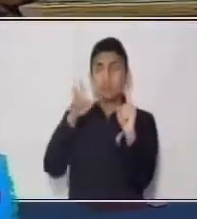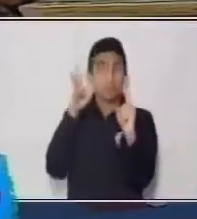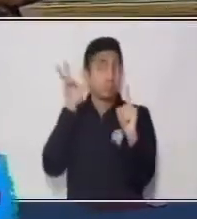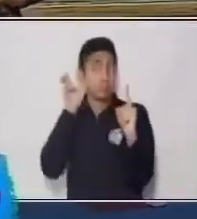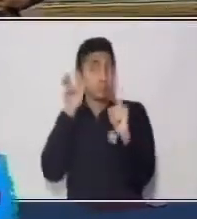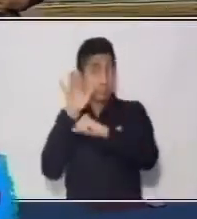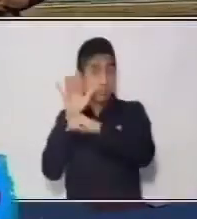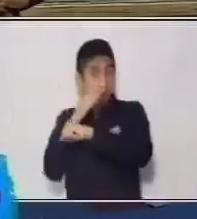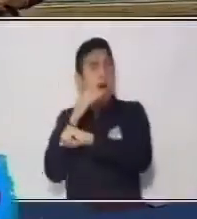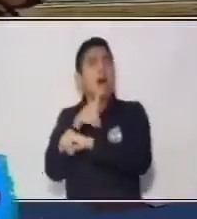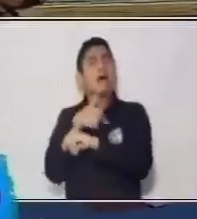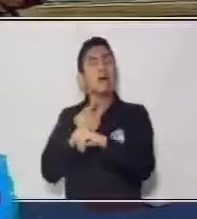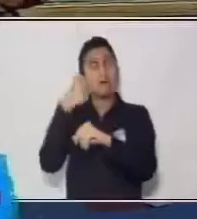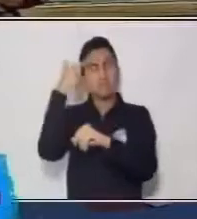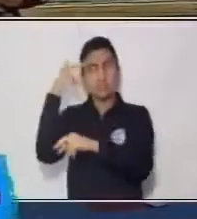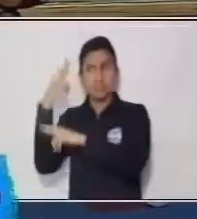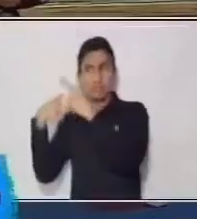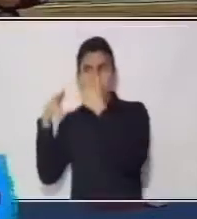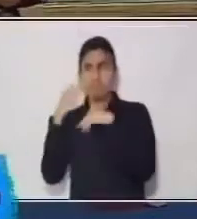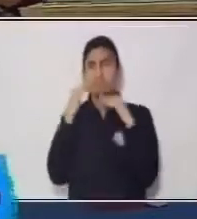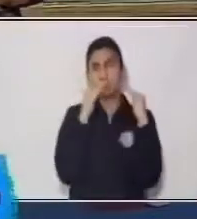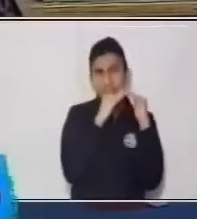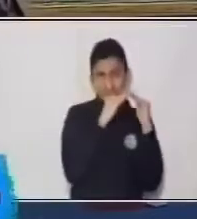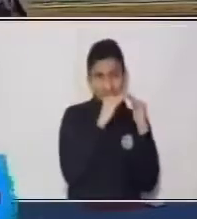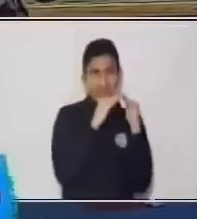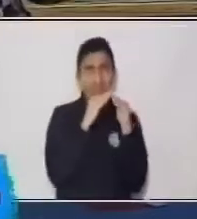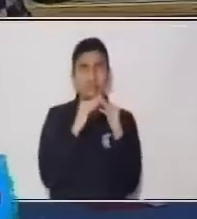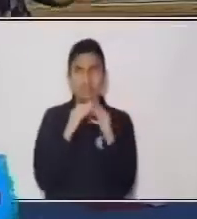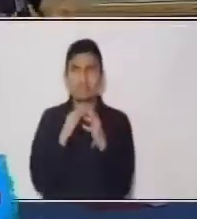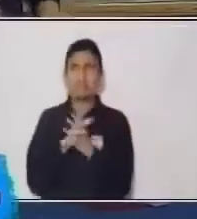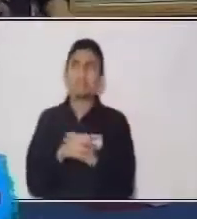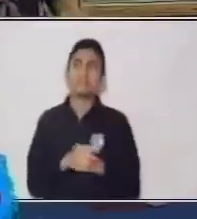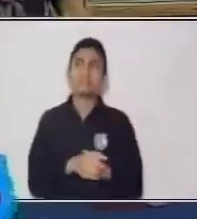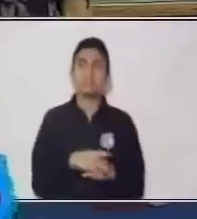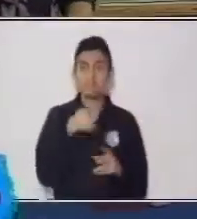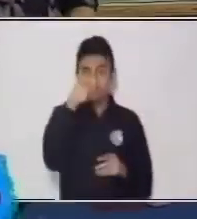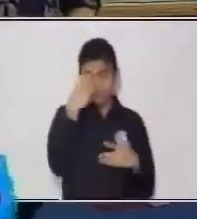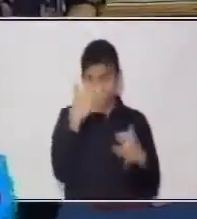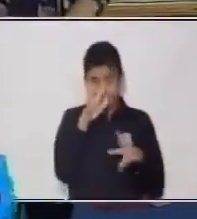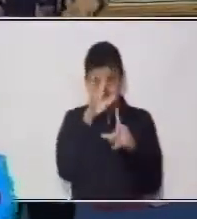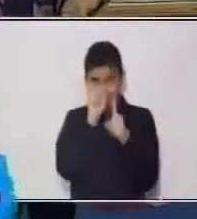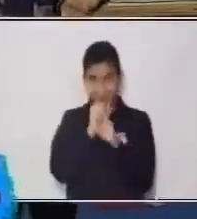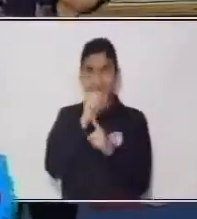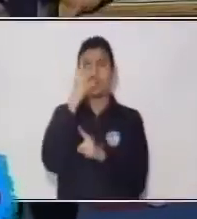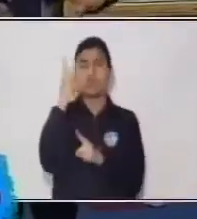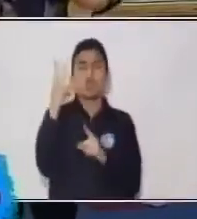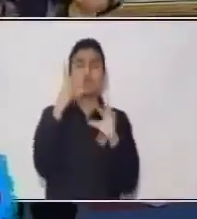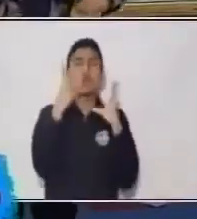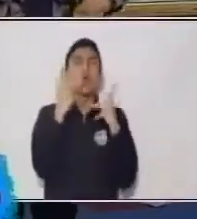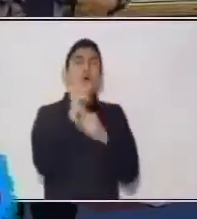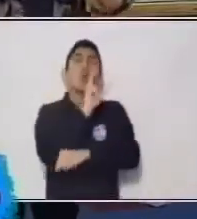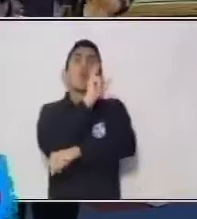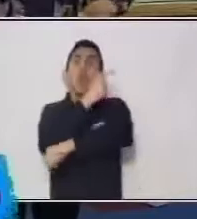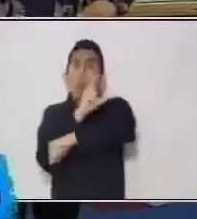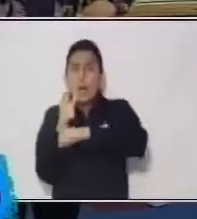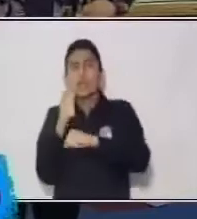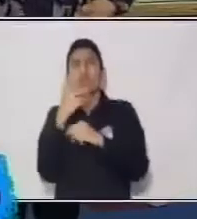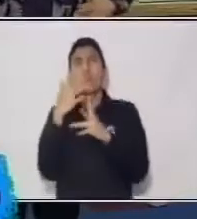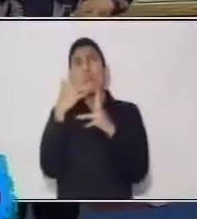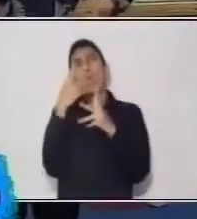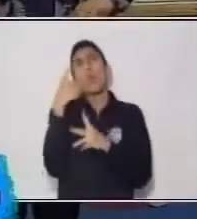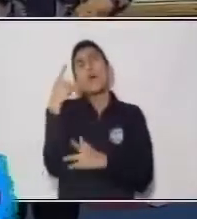la pelota con los señores de Xibalbá. Como te diste cuenta, estos dos cuentos son bien interesantes del Popol